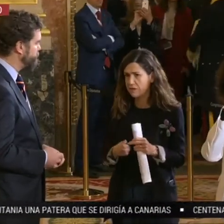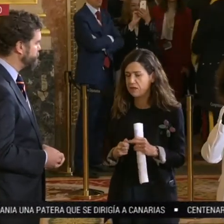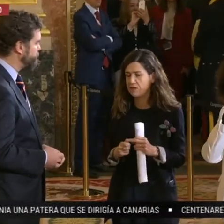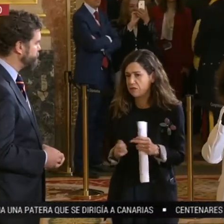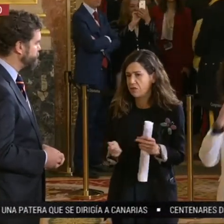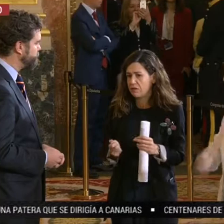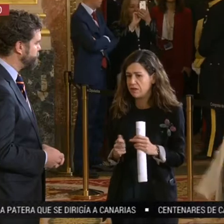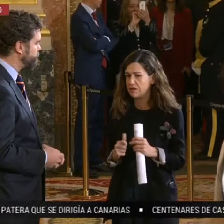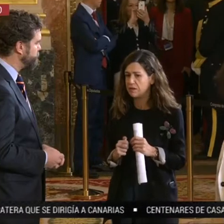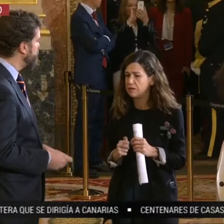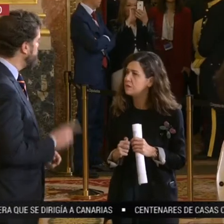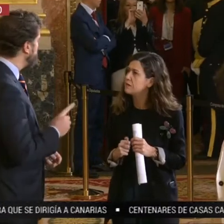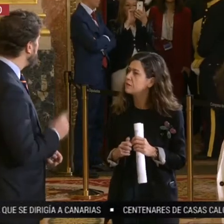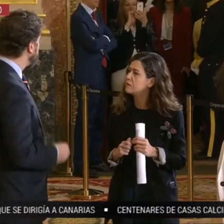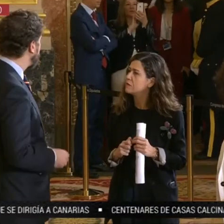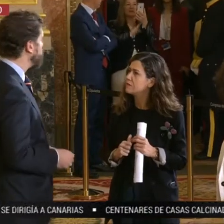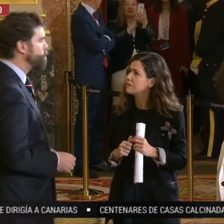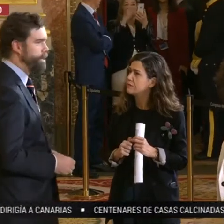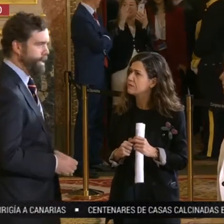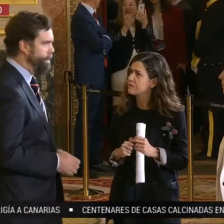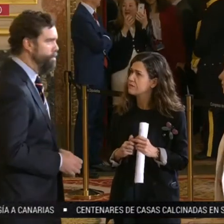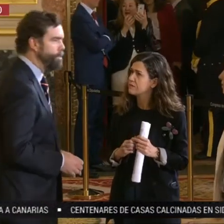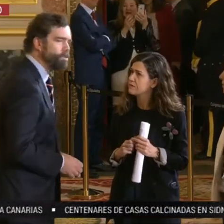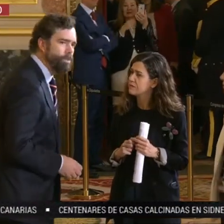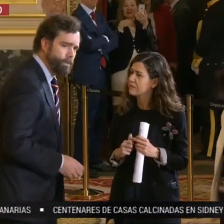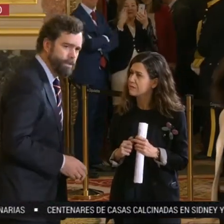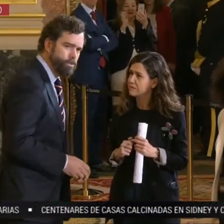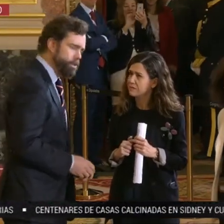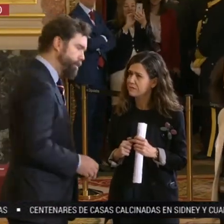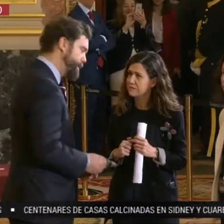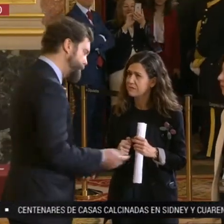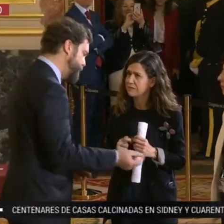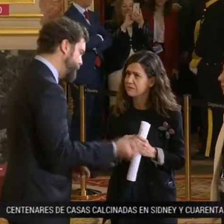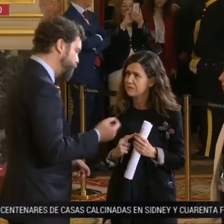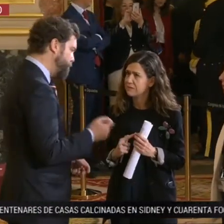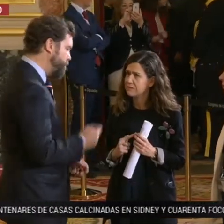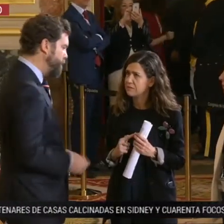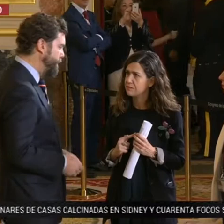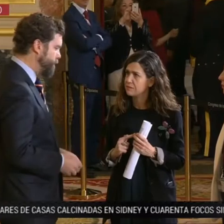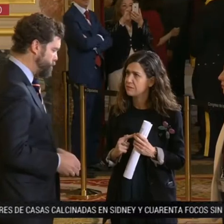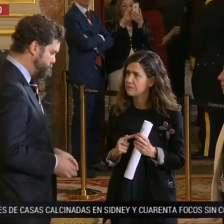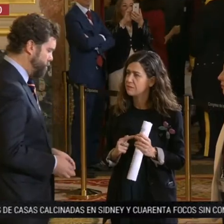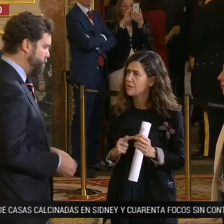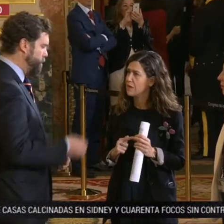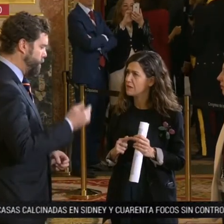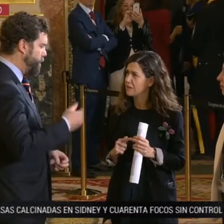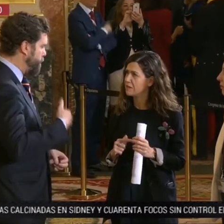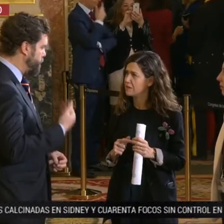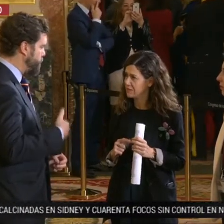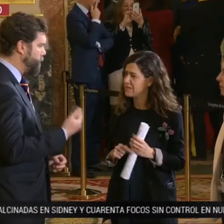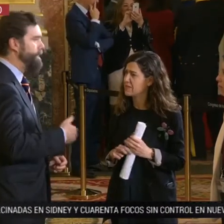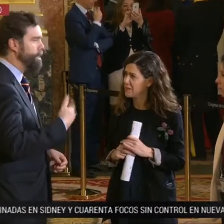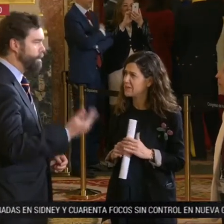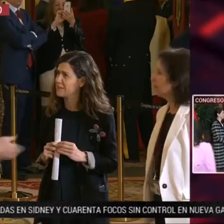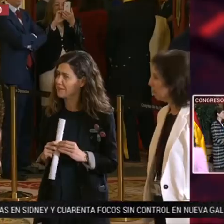ha comenzado esta recepción en el Congreso por el Día de la Constitución y también con mucha puntualidad han llegado los primeros